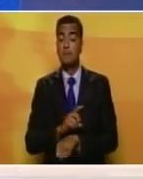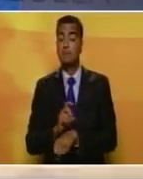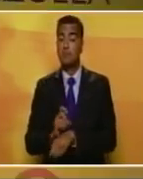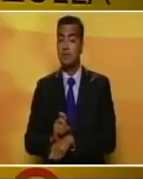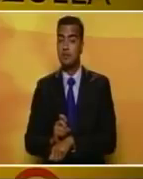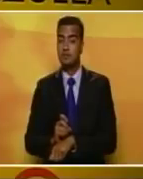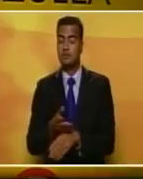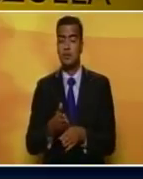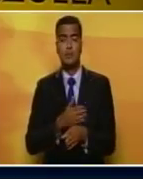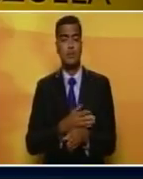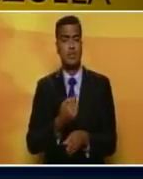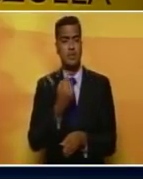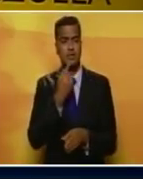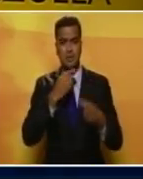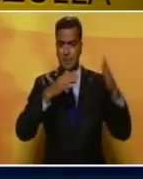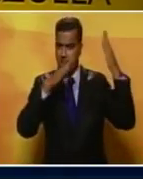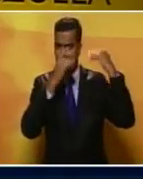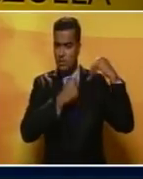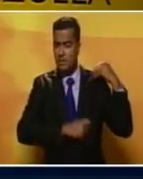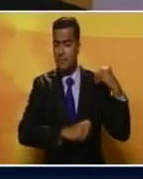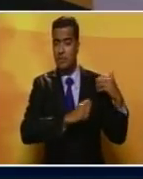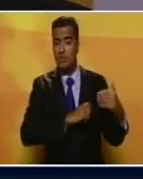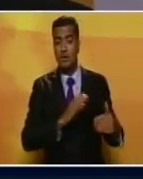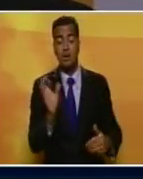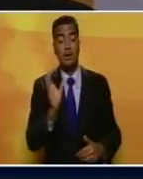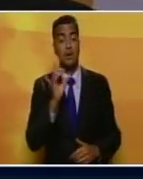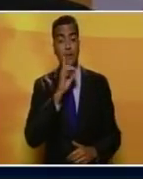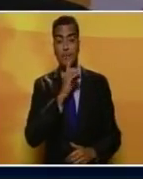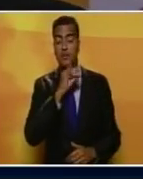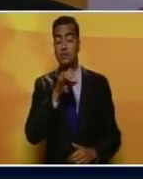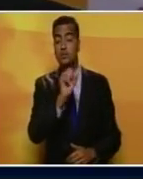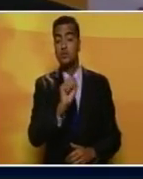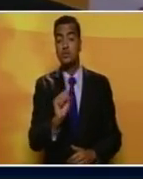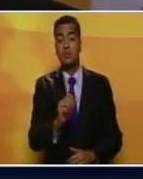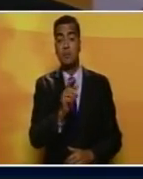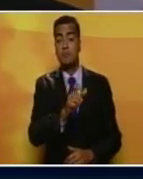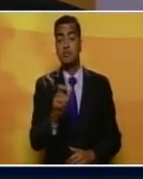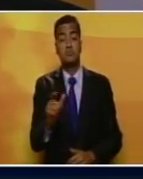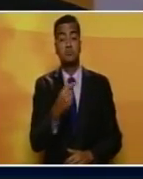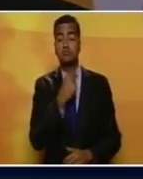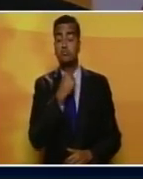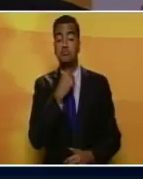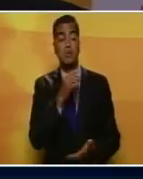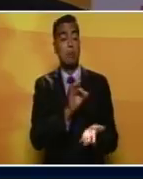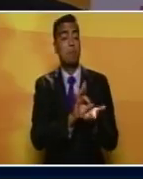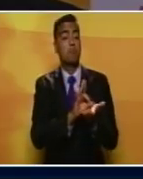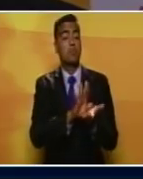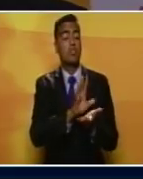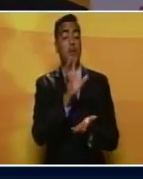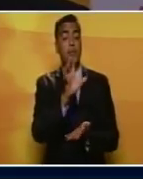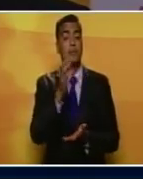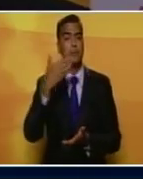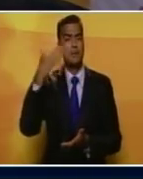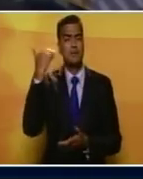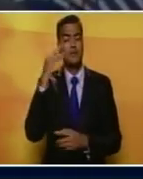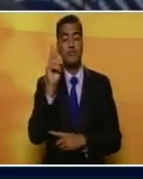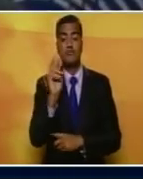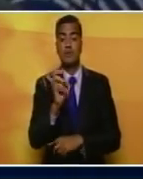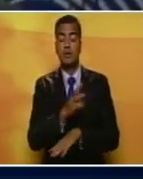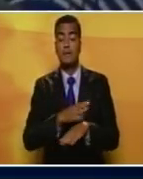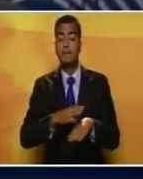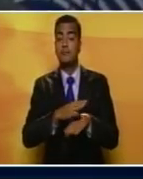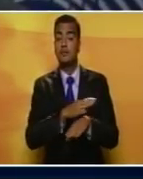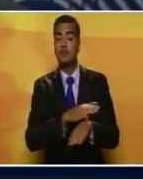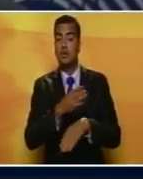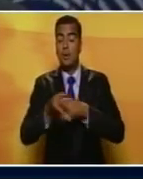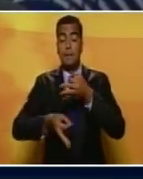El ministro español de Asuntos Exteriores, Alfonso Dastis, aseguró que está dispuesto a finiquitar el enfrentamiento diplomático con